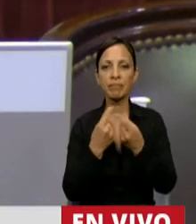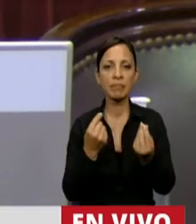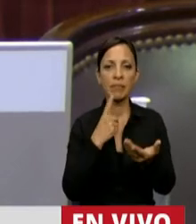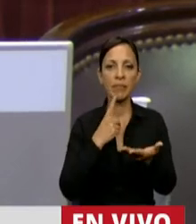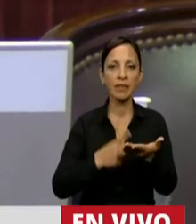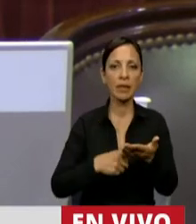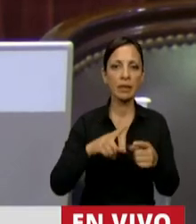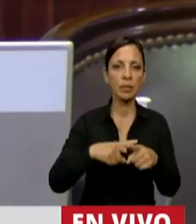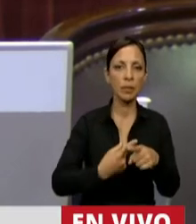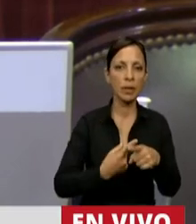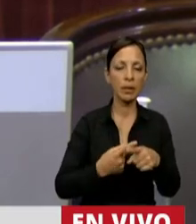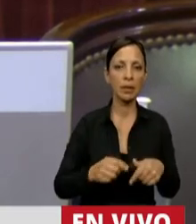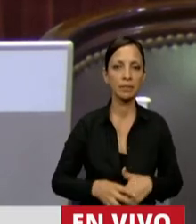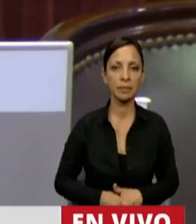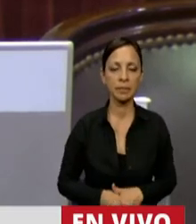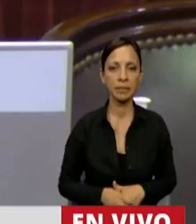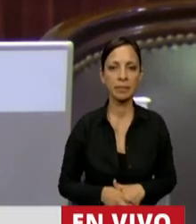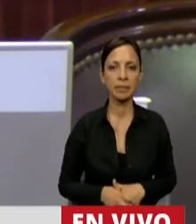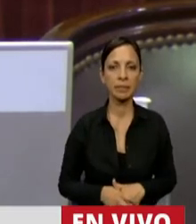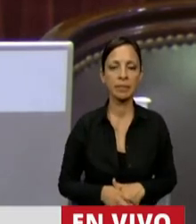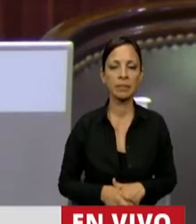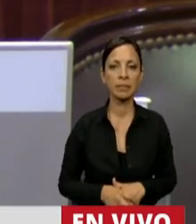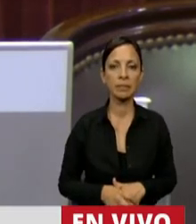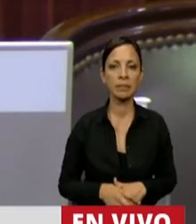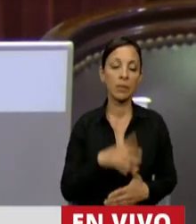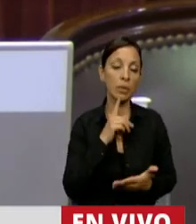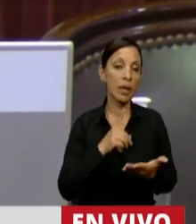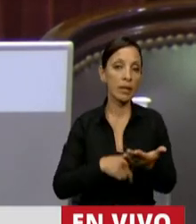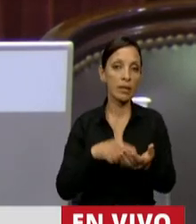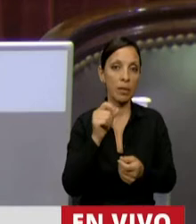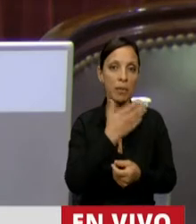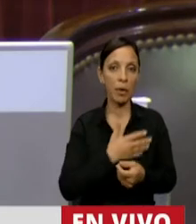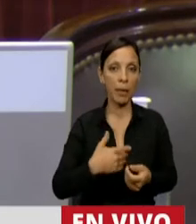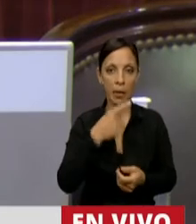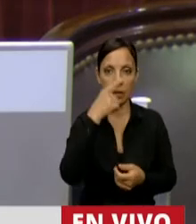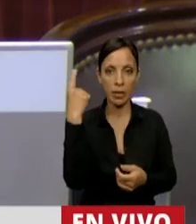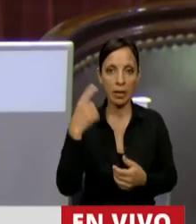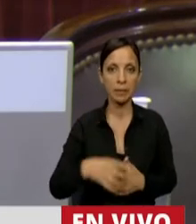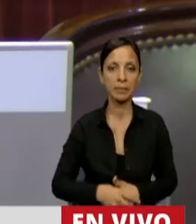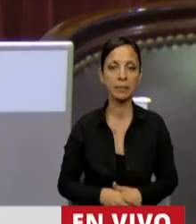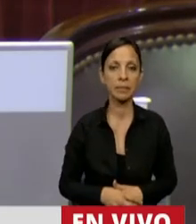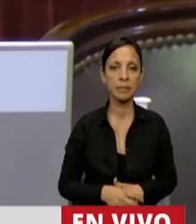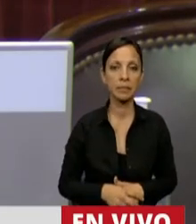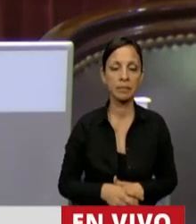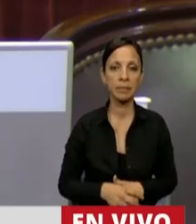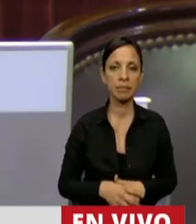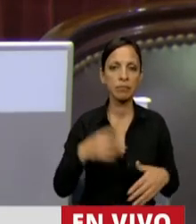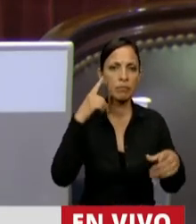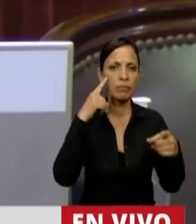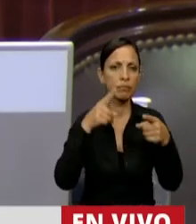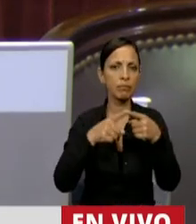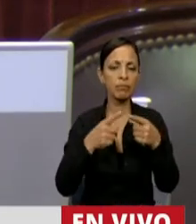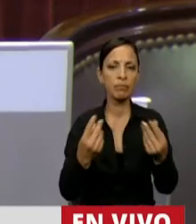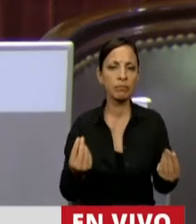política. Una decisión política que tomó el Gobierno Nacional con el objetivo